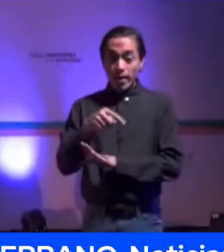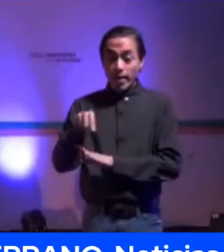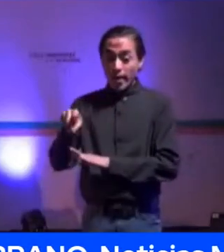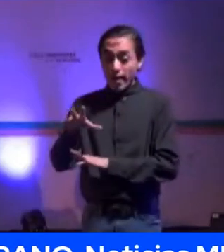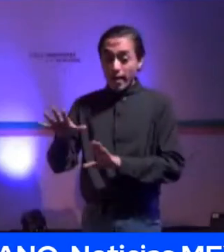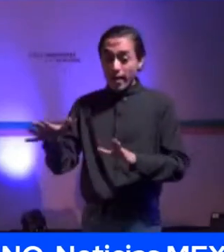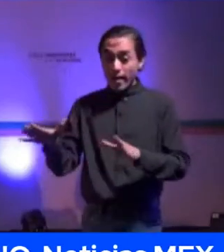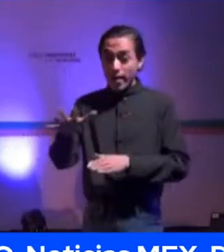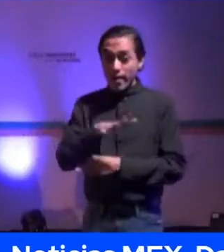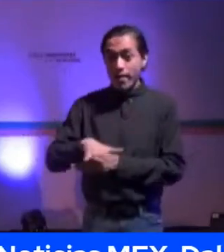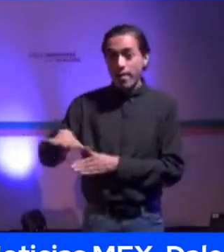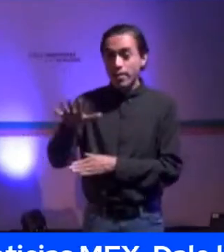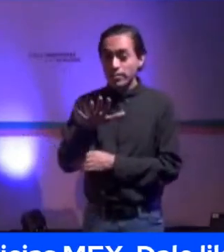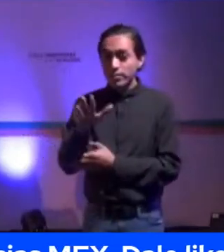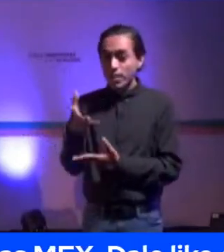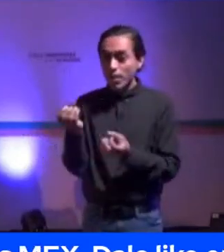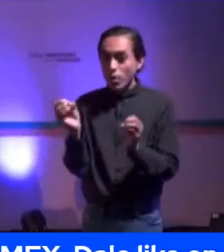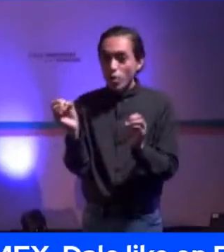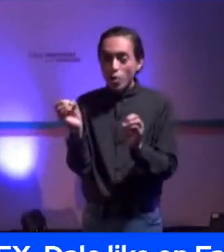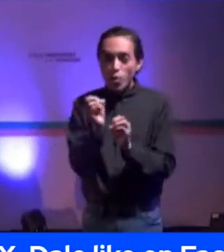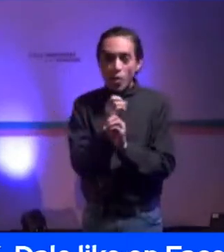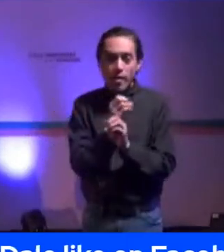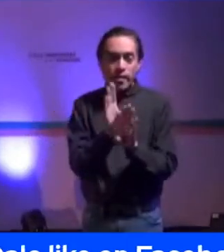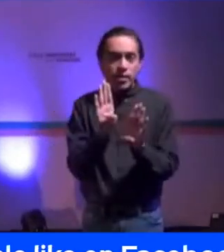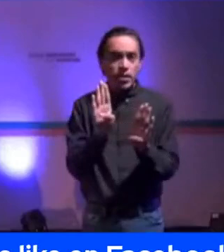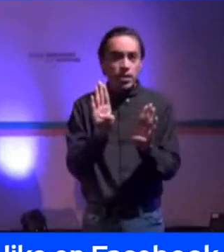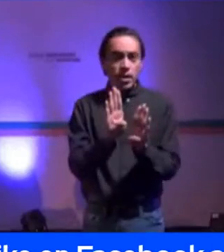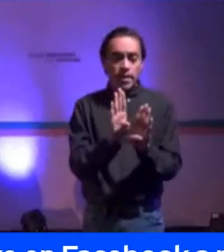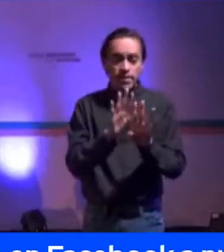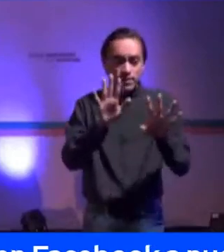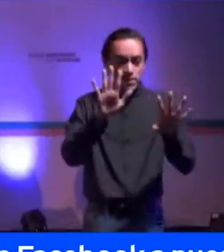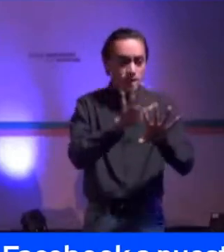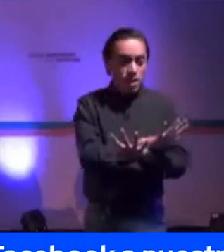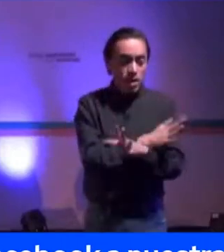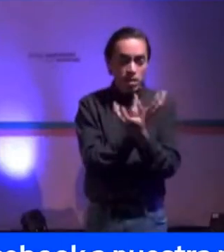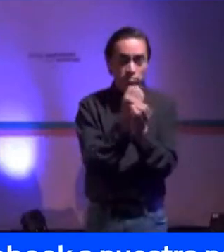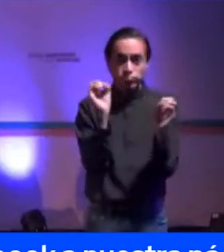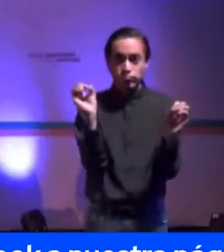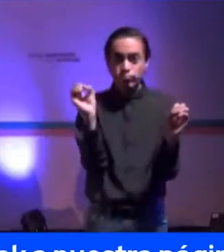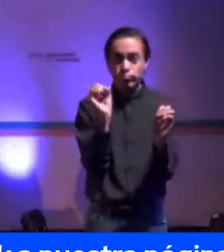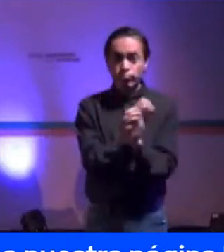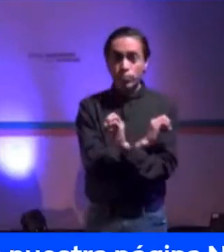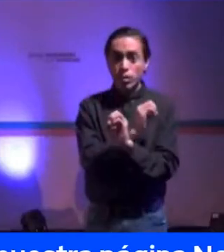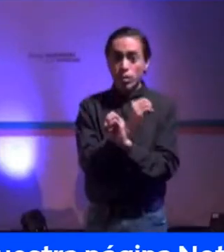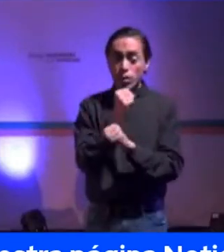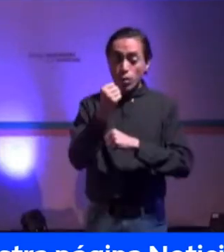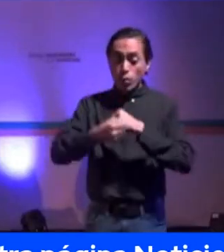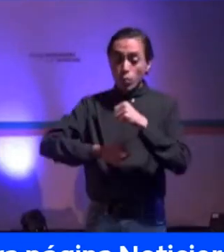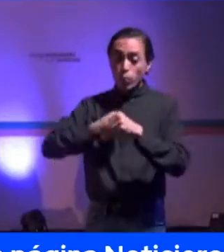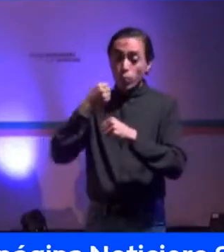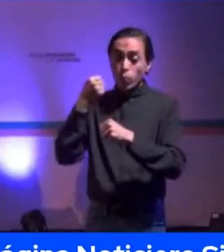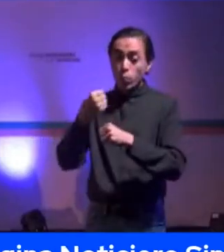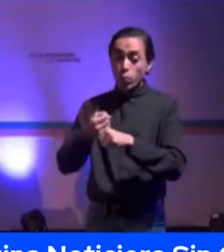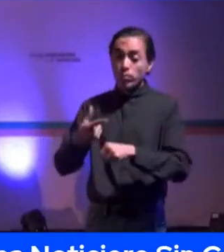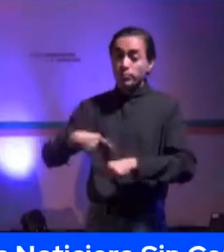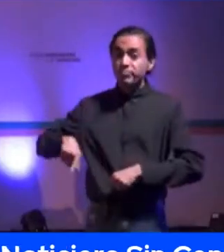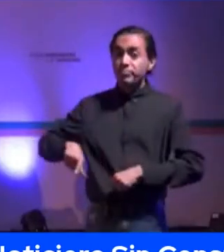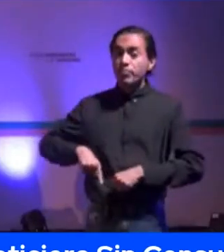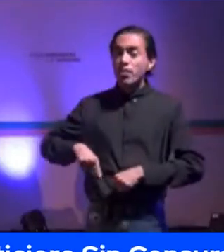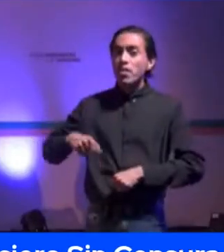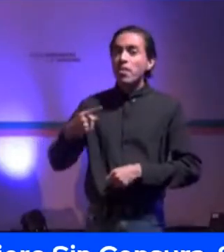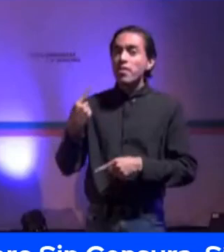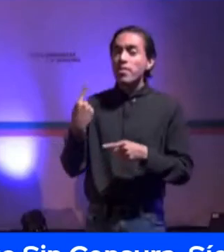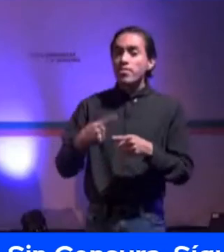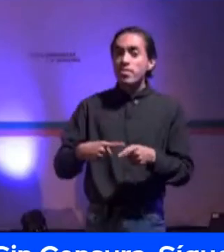En Sonora no había transición, no había cambio. Todos estos años gobernó el PRI, hasta ahora que